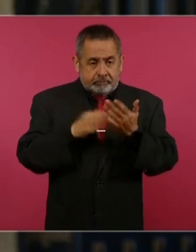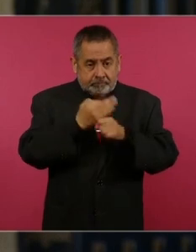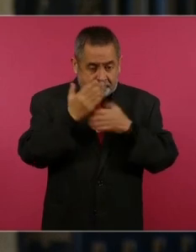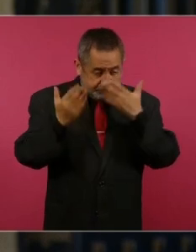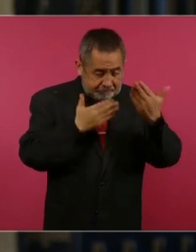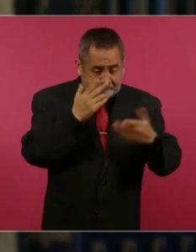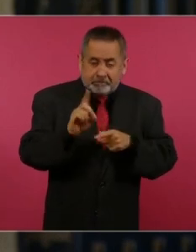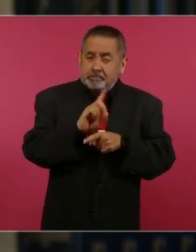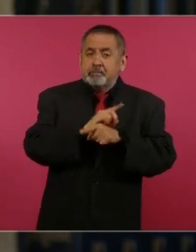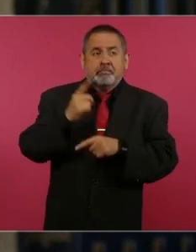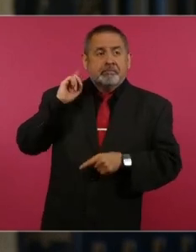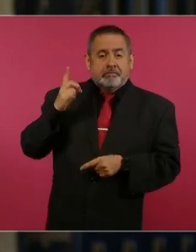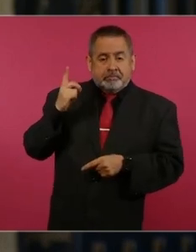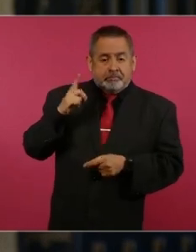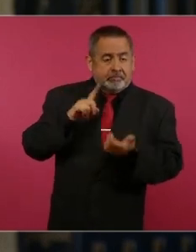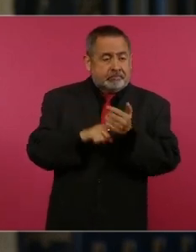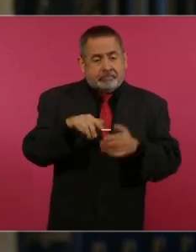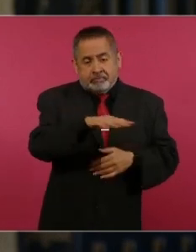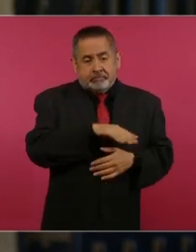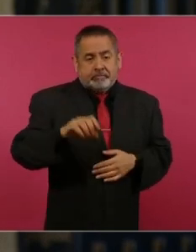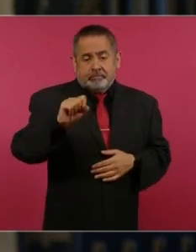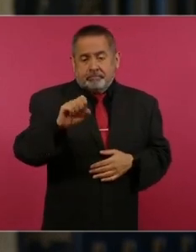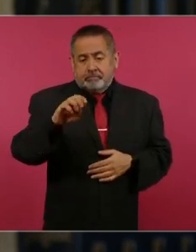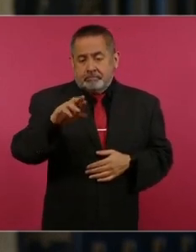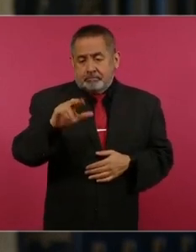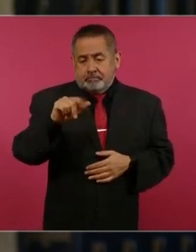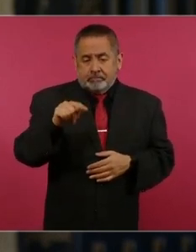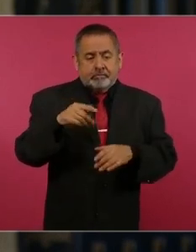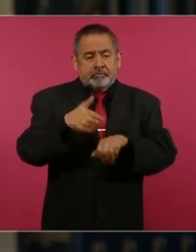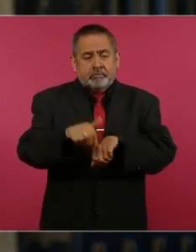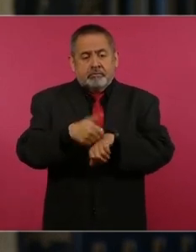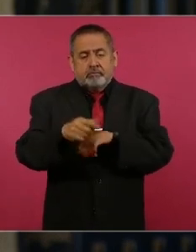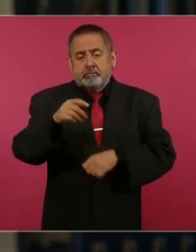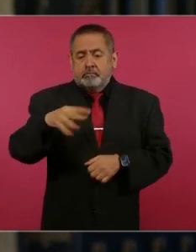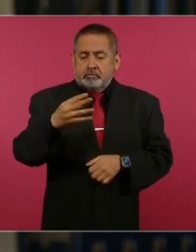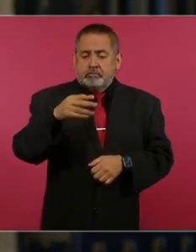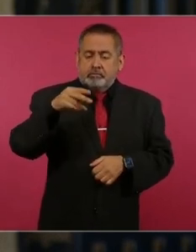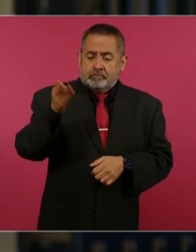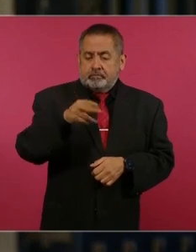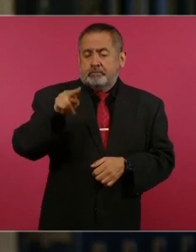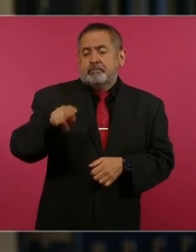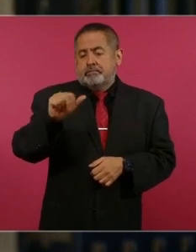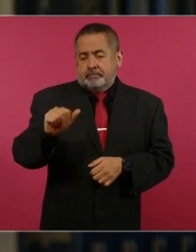desde diciembre por parte de la Semarnat con el expediente